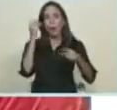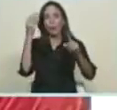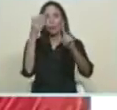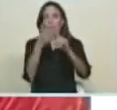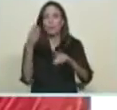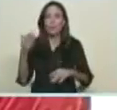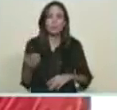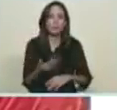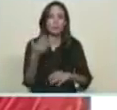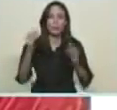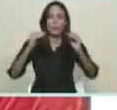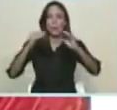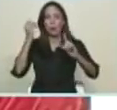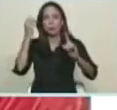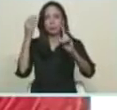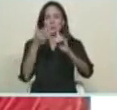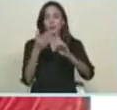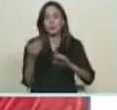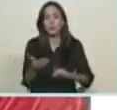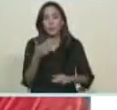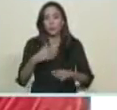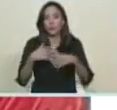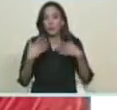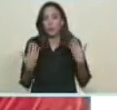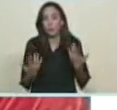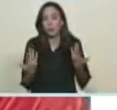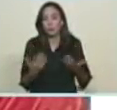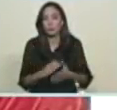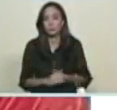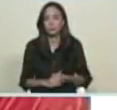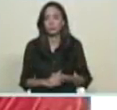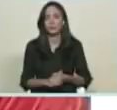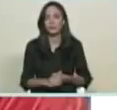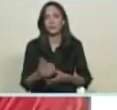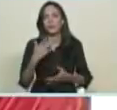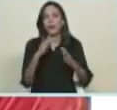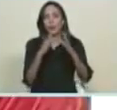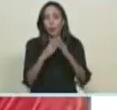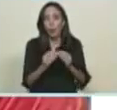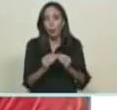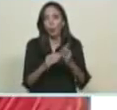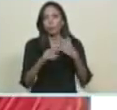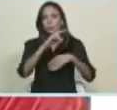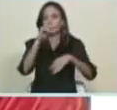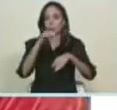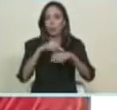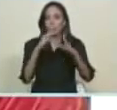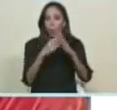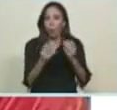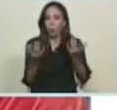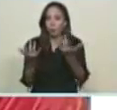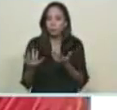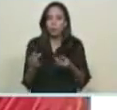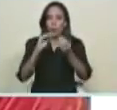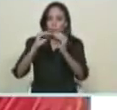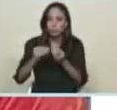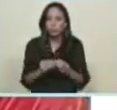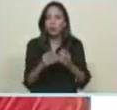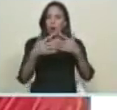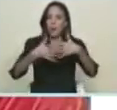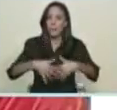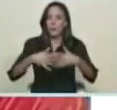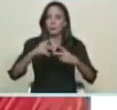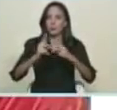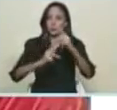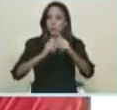importantes que se dio fue por la nacionalización y la recuperación del petróleo